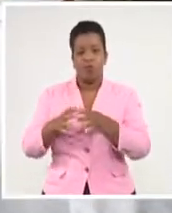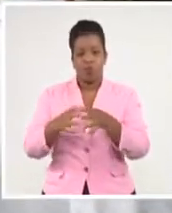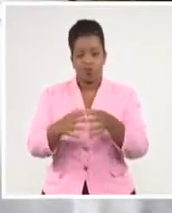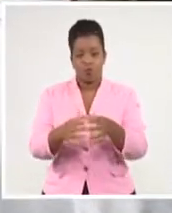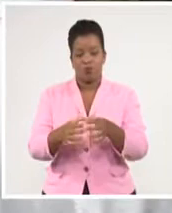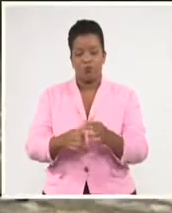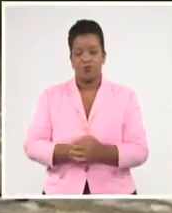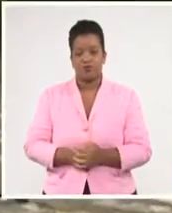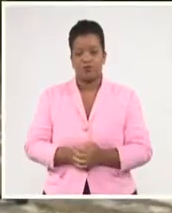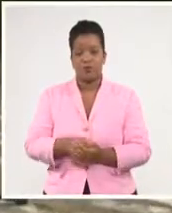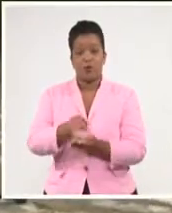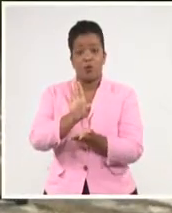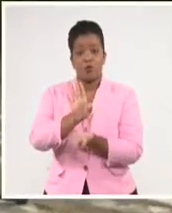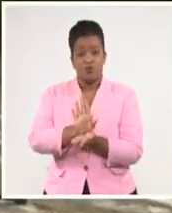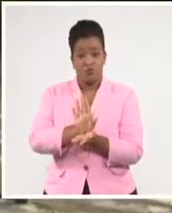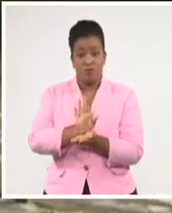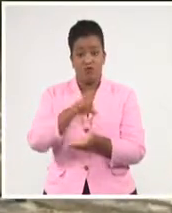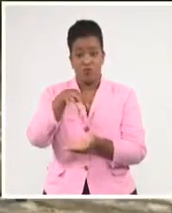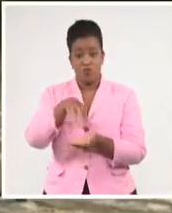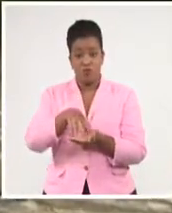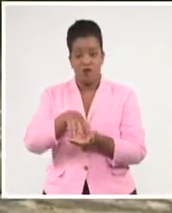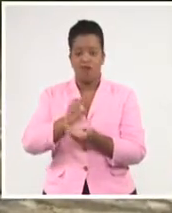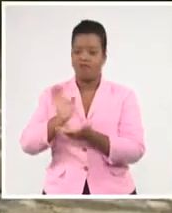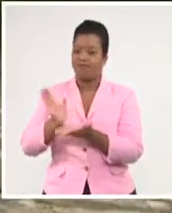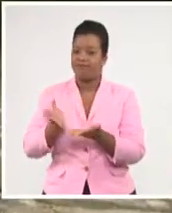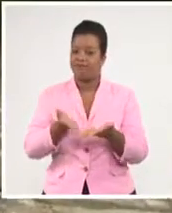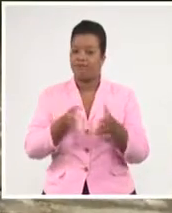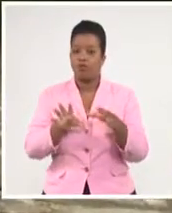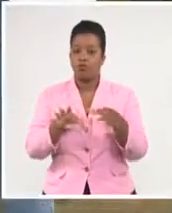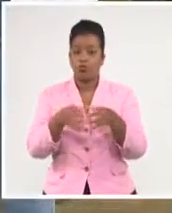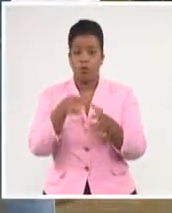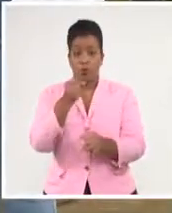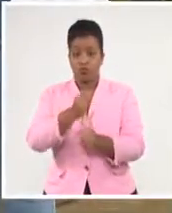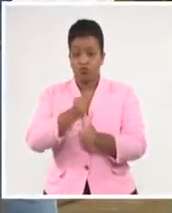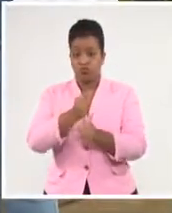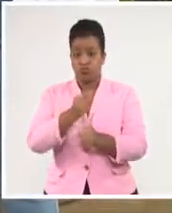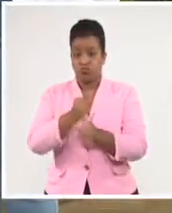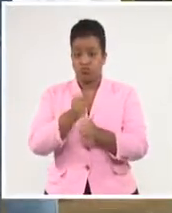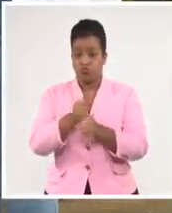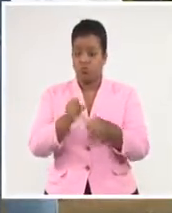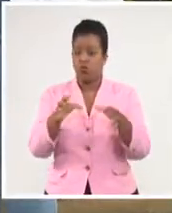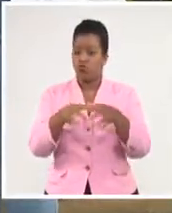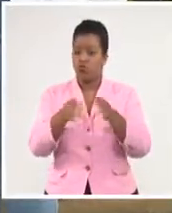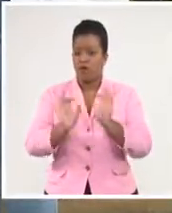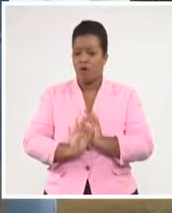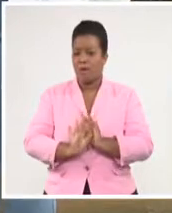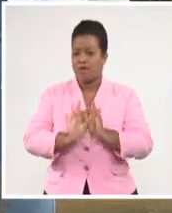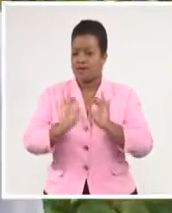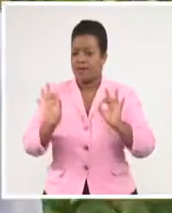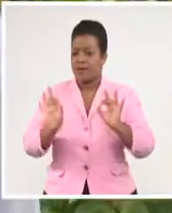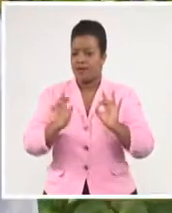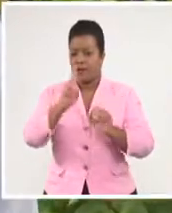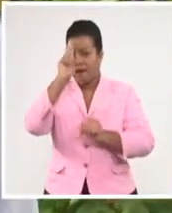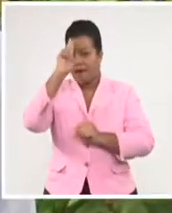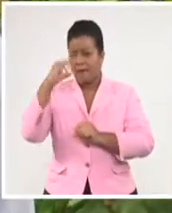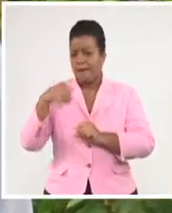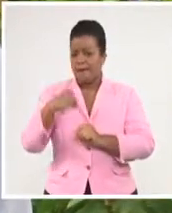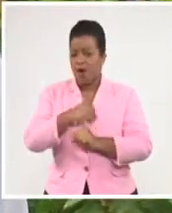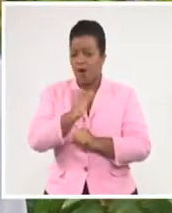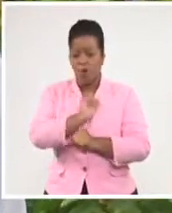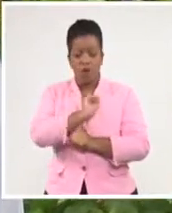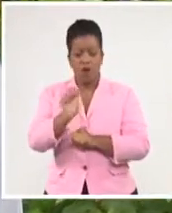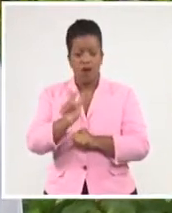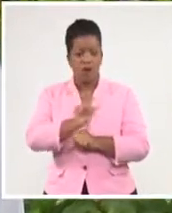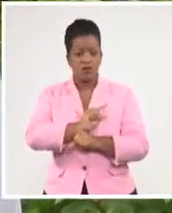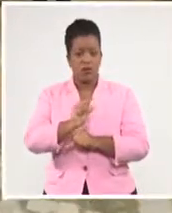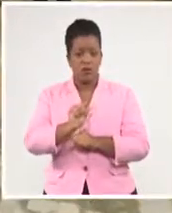el monumento a Alberto Delgado se dio la bienvenida a esta brigada, compuesta por especialistas, residentes y recién graduados que